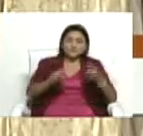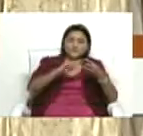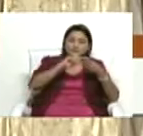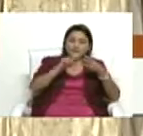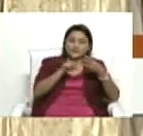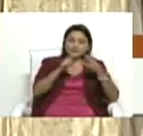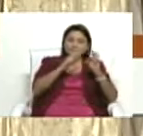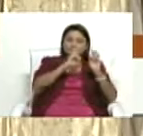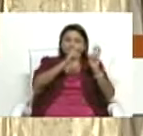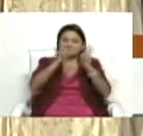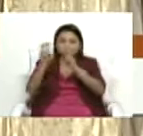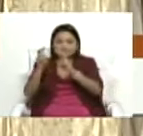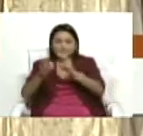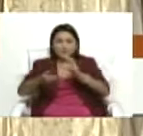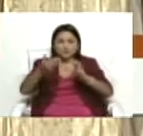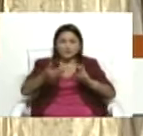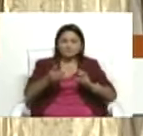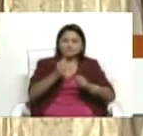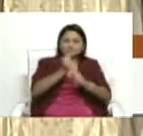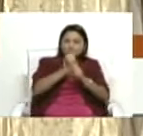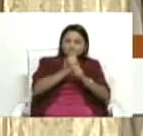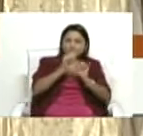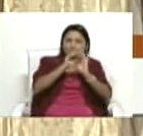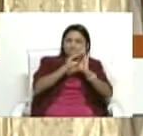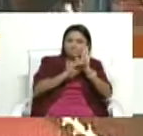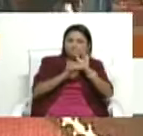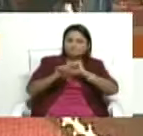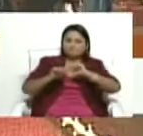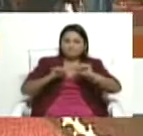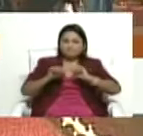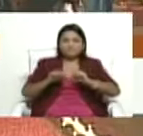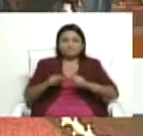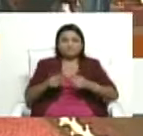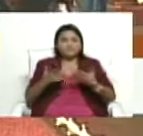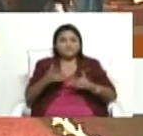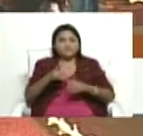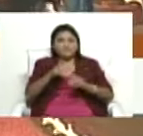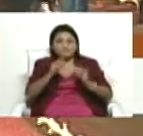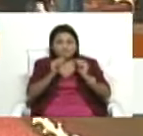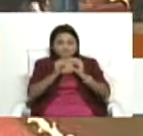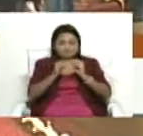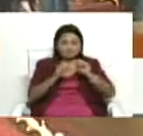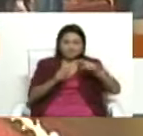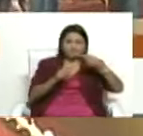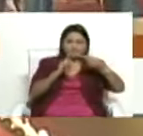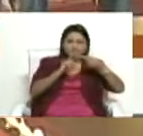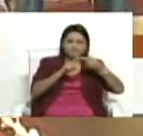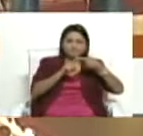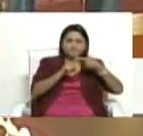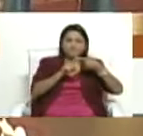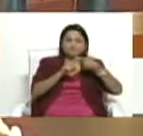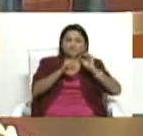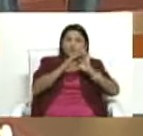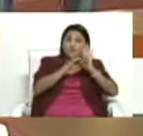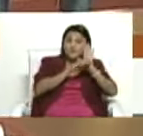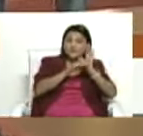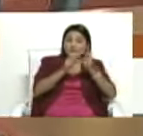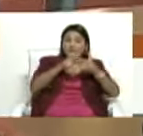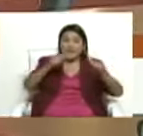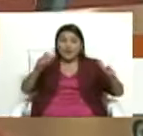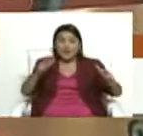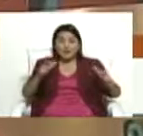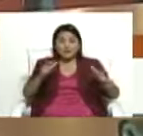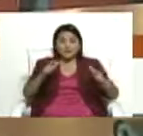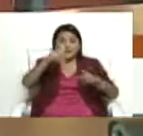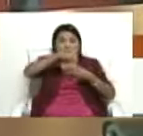fundamentales del trabajo del calendario electoral. La primera de ellas, los principios generales